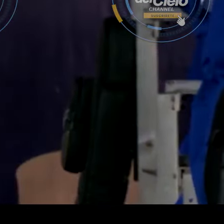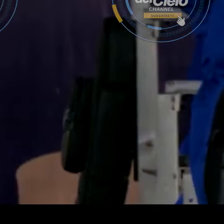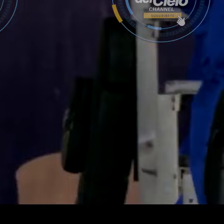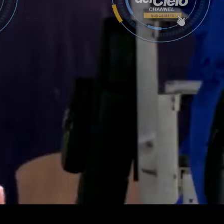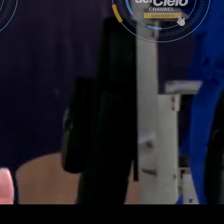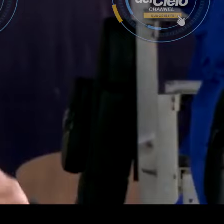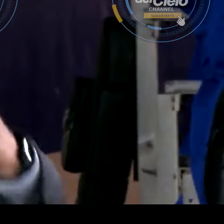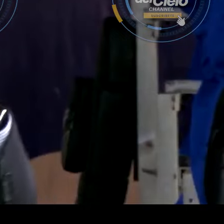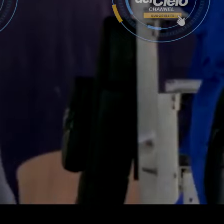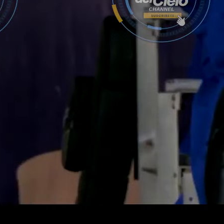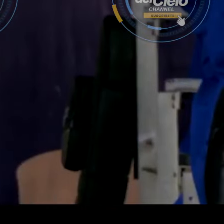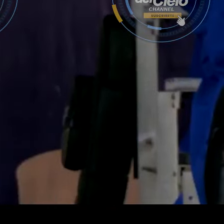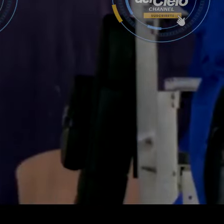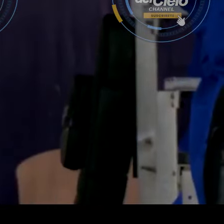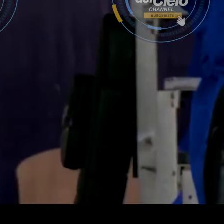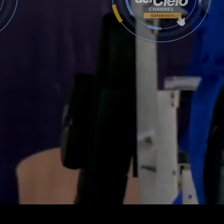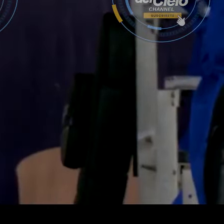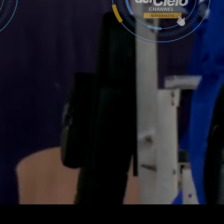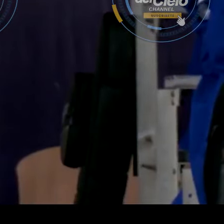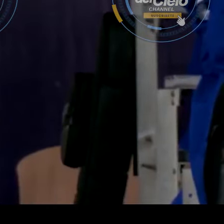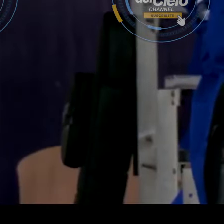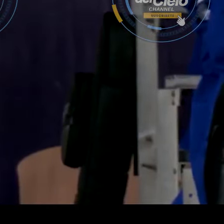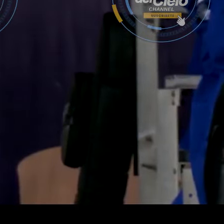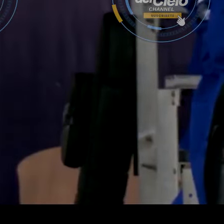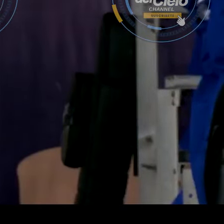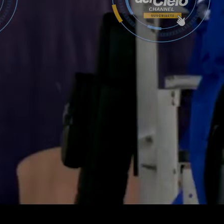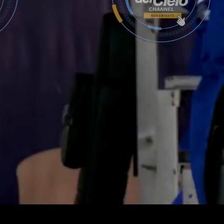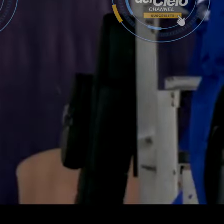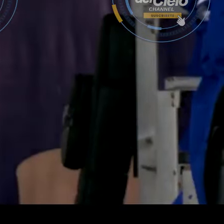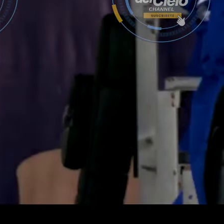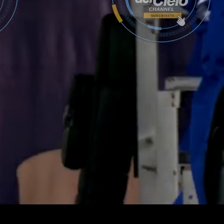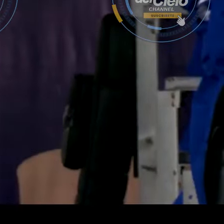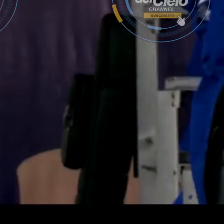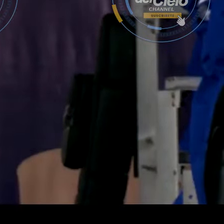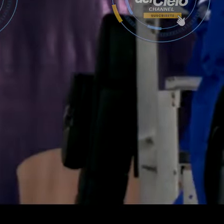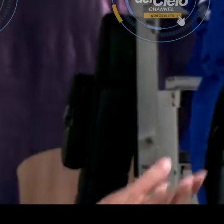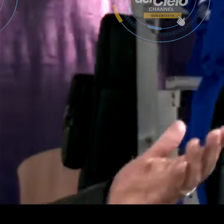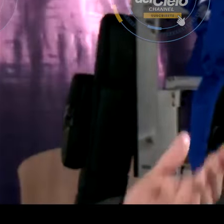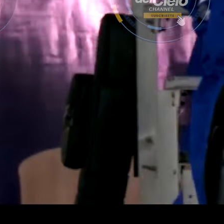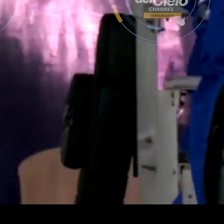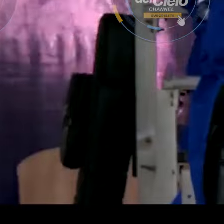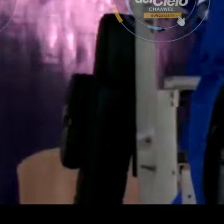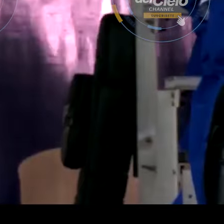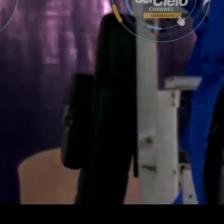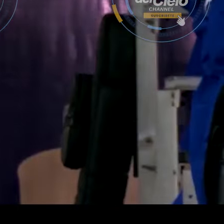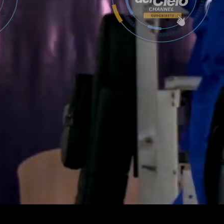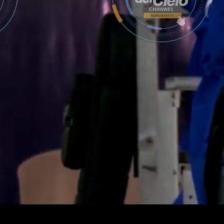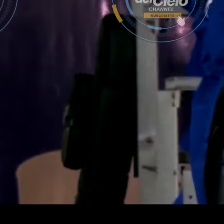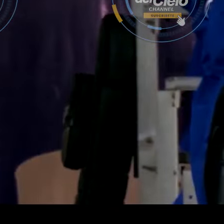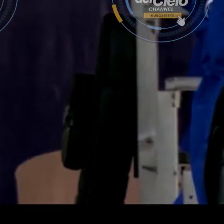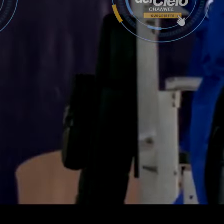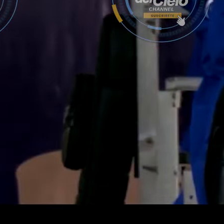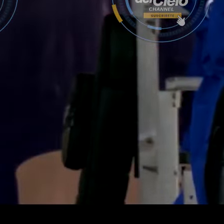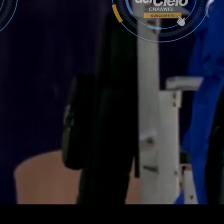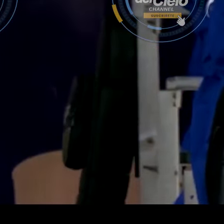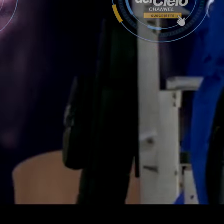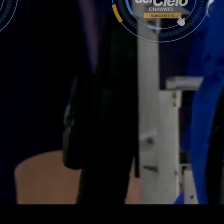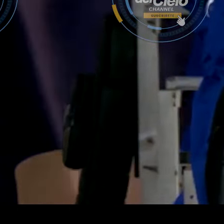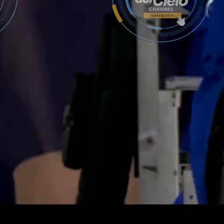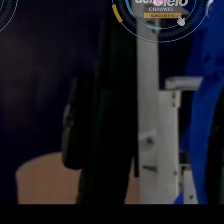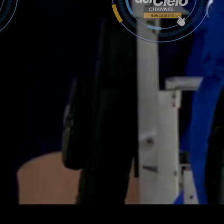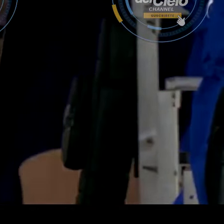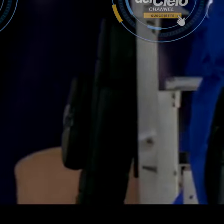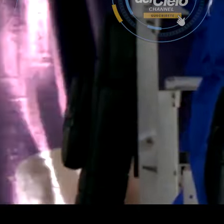unas características bien delimitadas en la Biblia, y más concretamente en el Nuevo